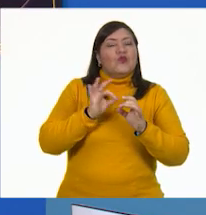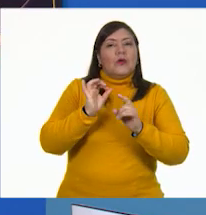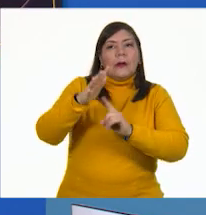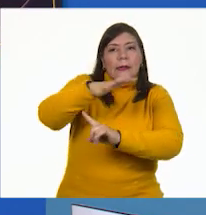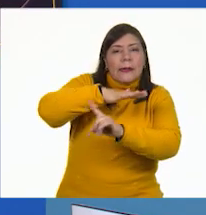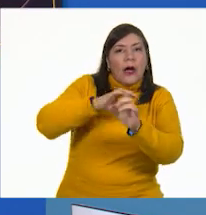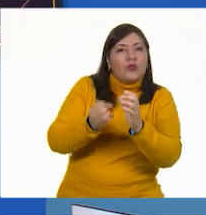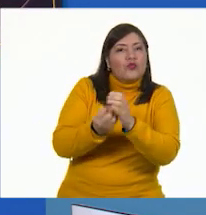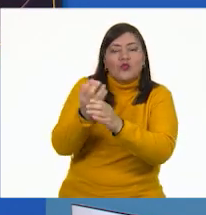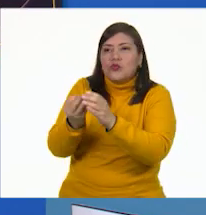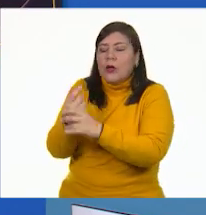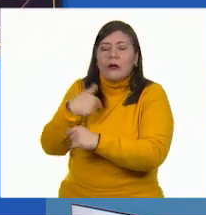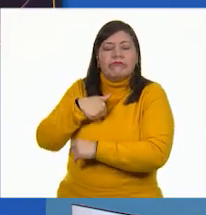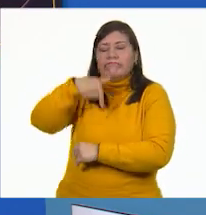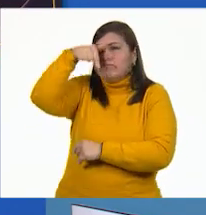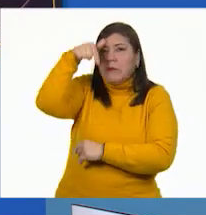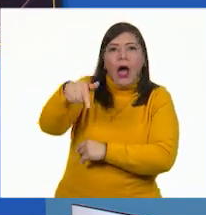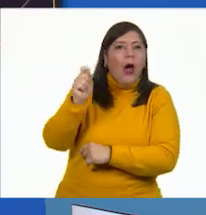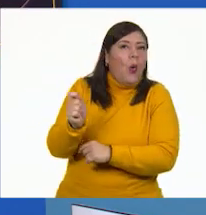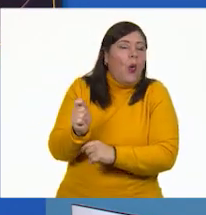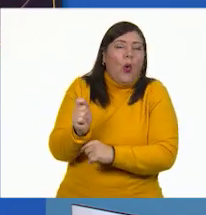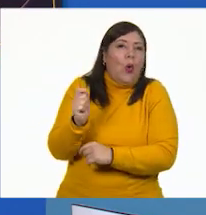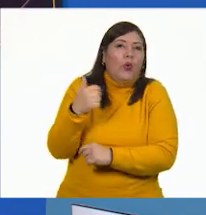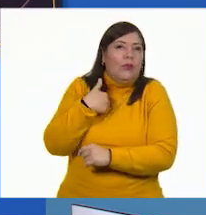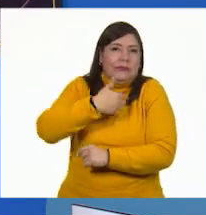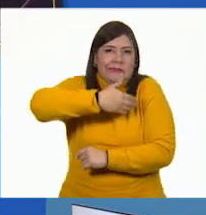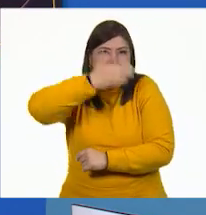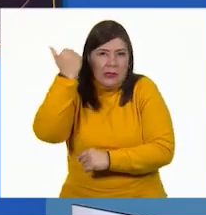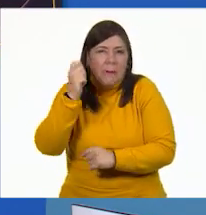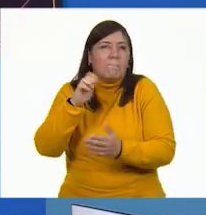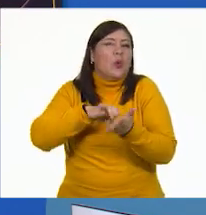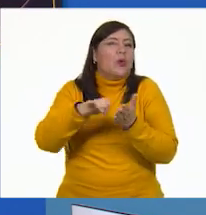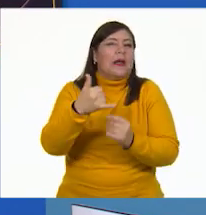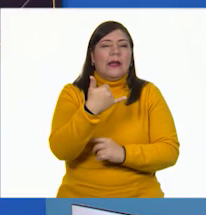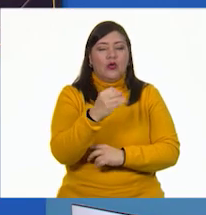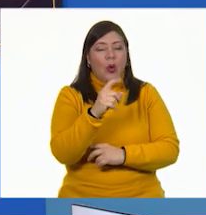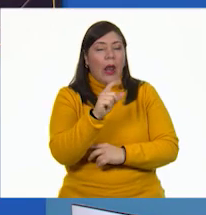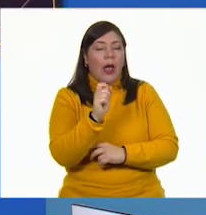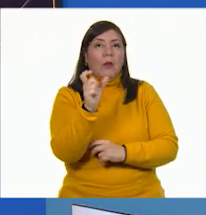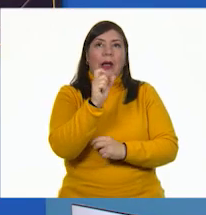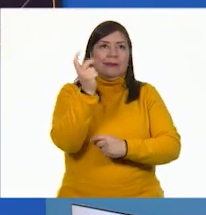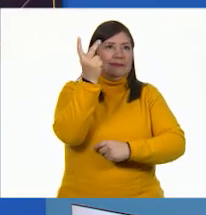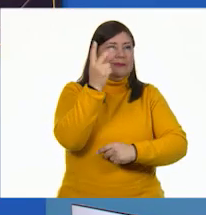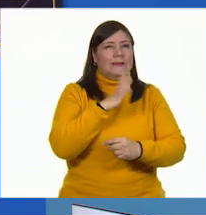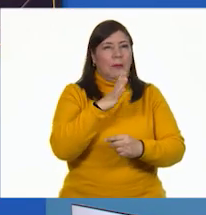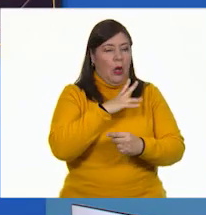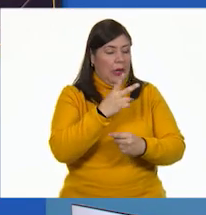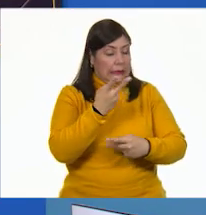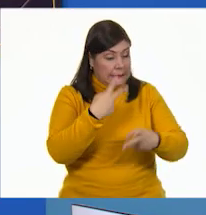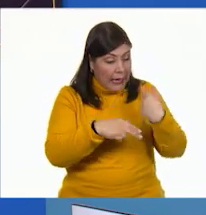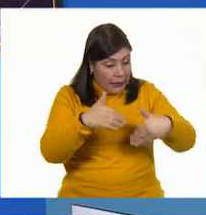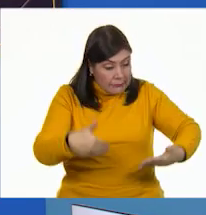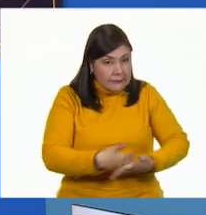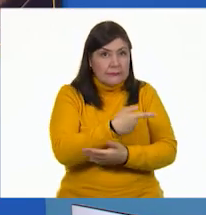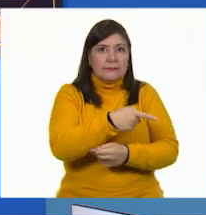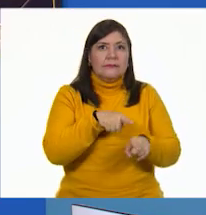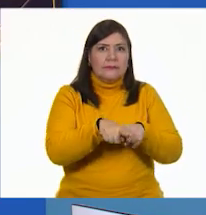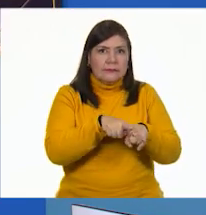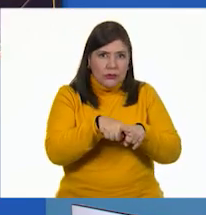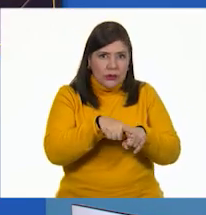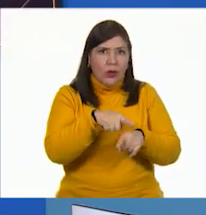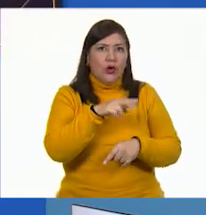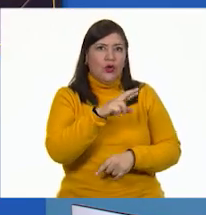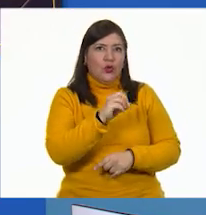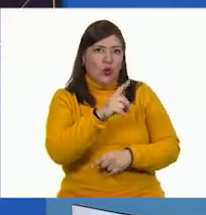e inesperadas, como las situaciones que enfrenta Yola ante la llegada de su hermanito Rodrigo y el cambio